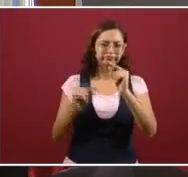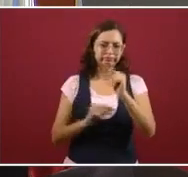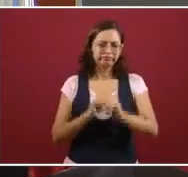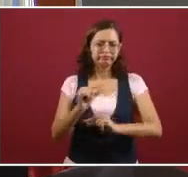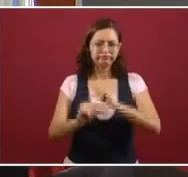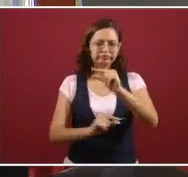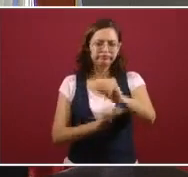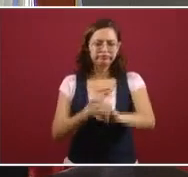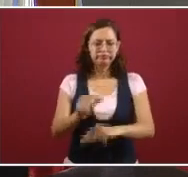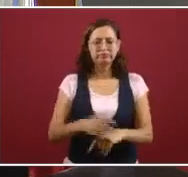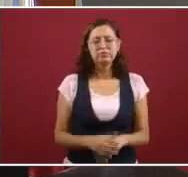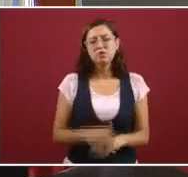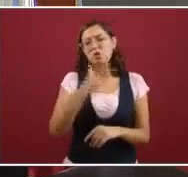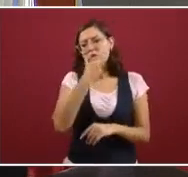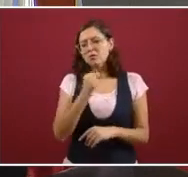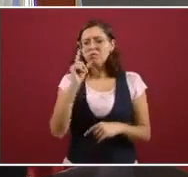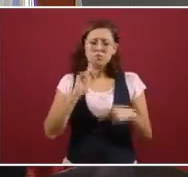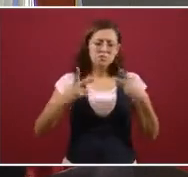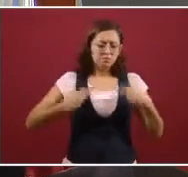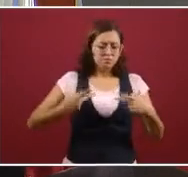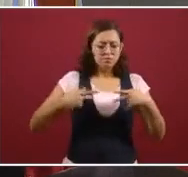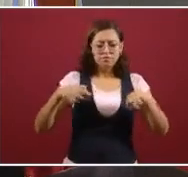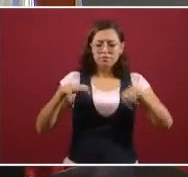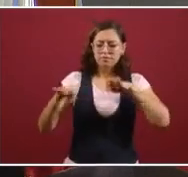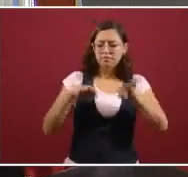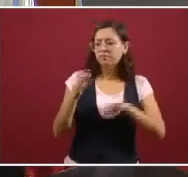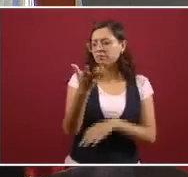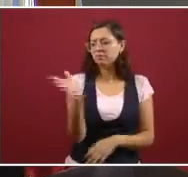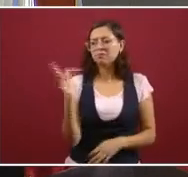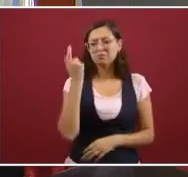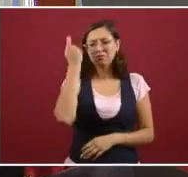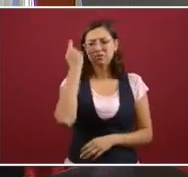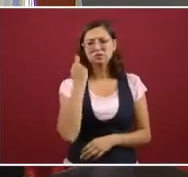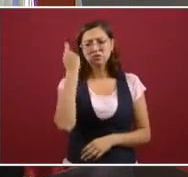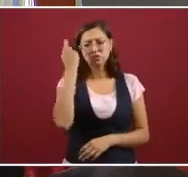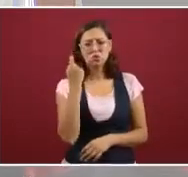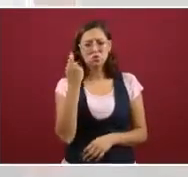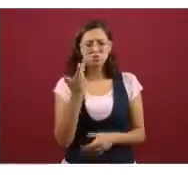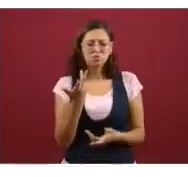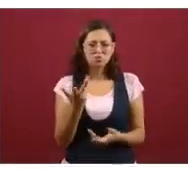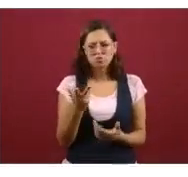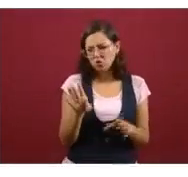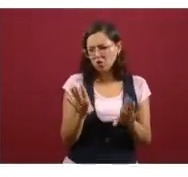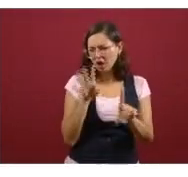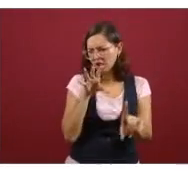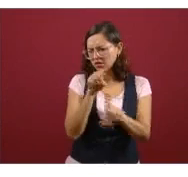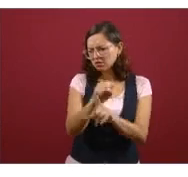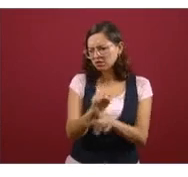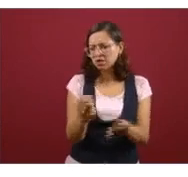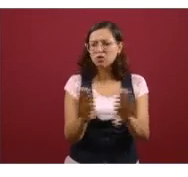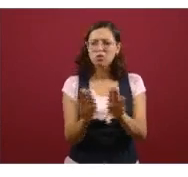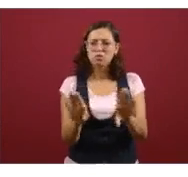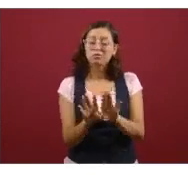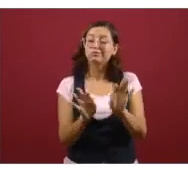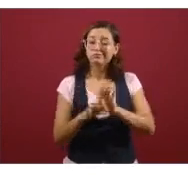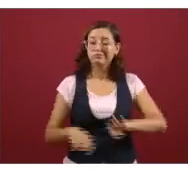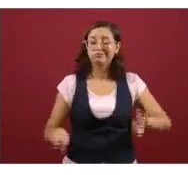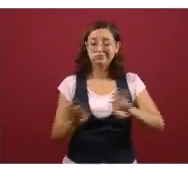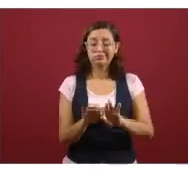dependen las pensiones de las trabajadoras? Y que depende básicamente de seis pilares, y en uno de ellos vamos a hacer